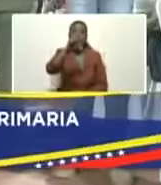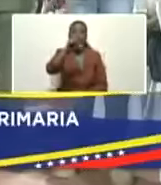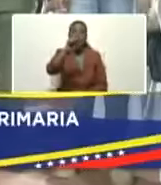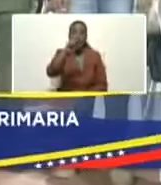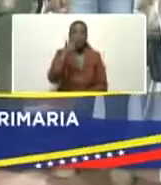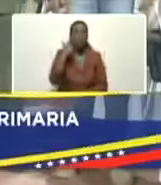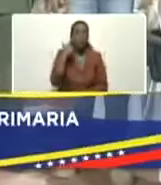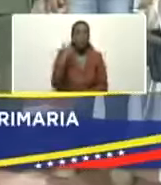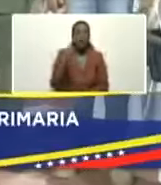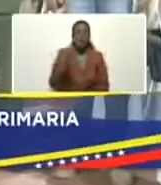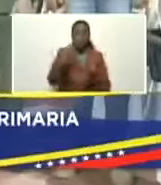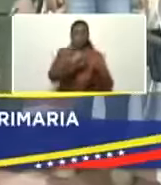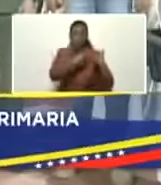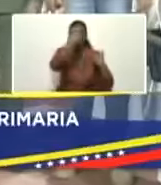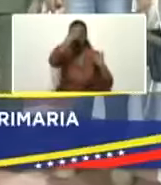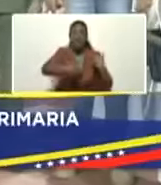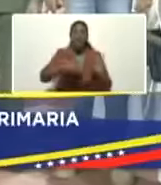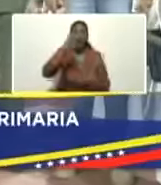representante de la OVE.